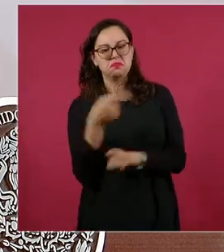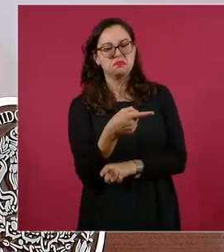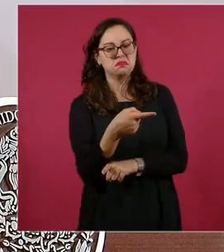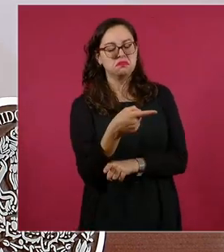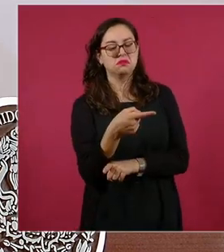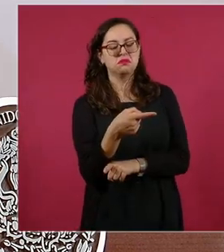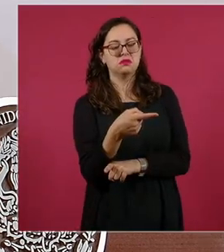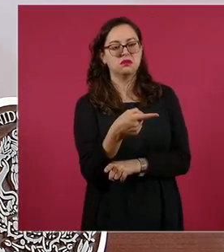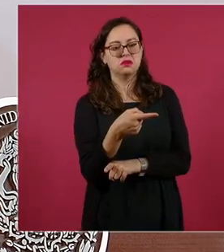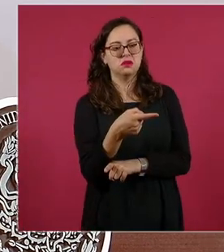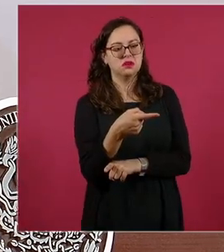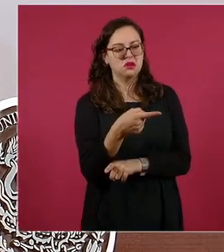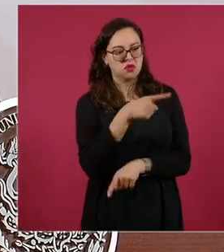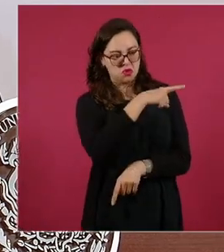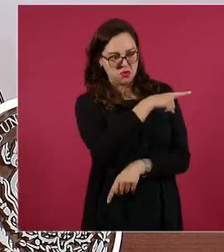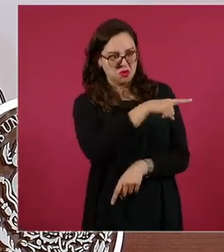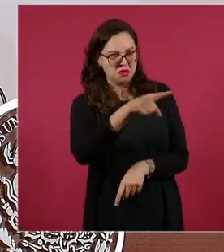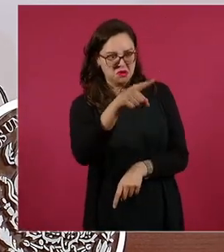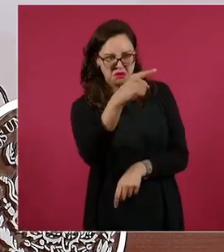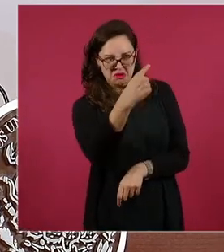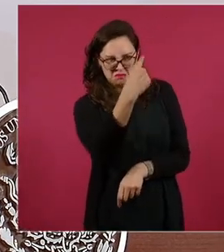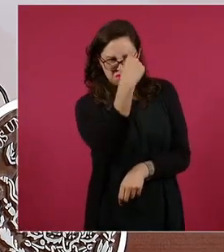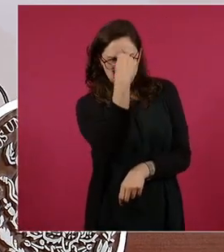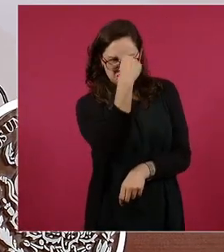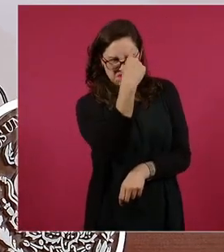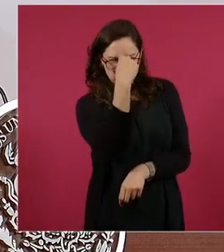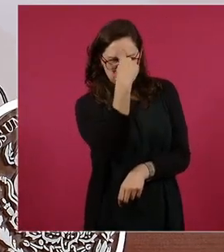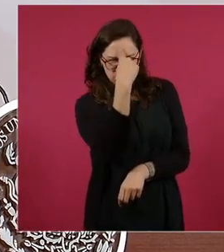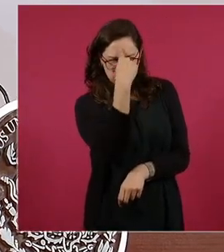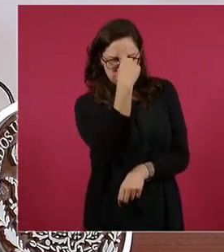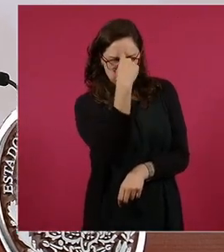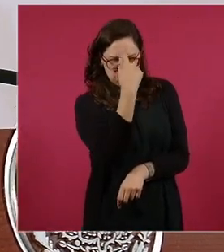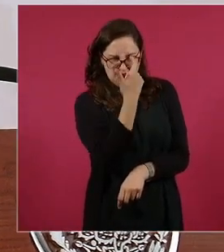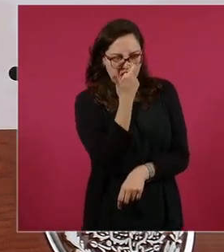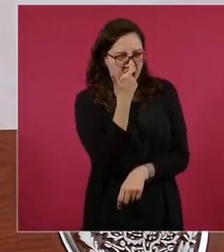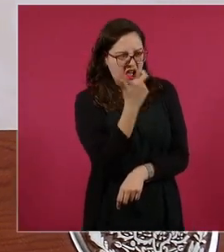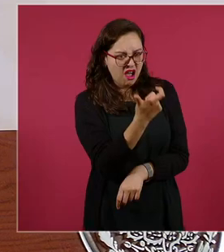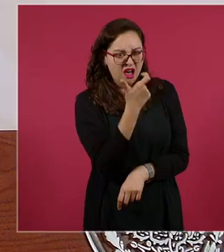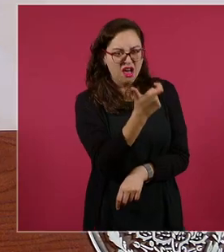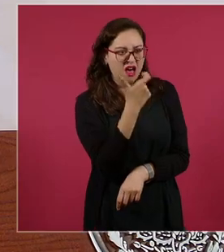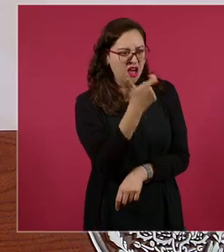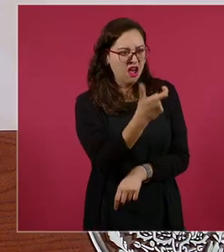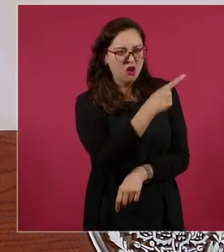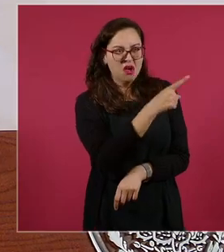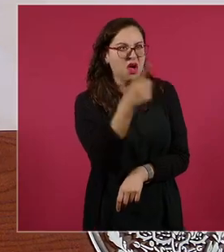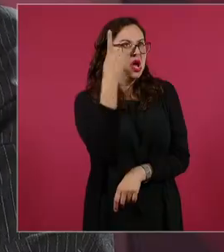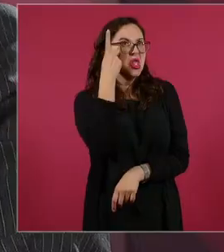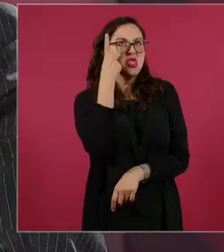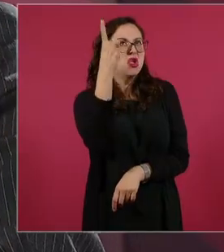el dinero es su único dios.